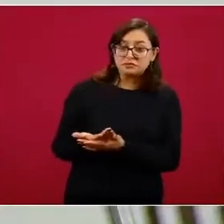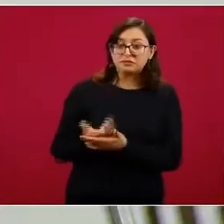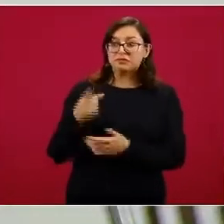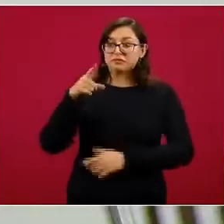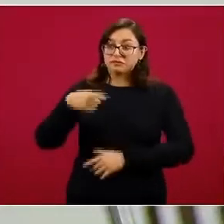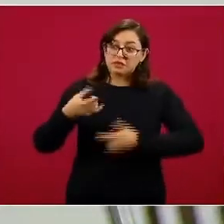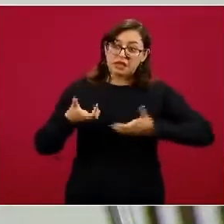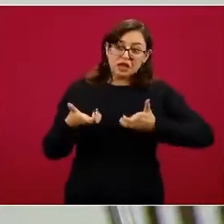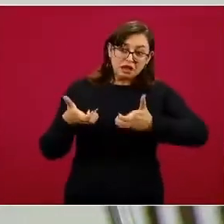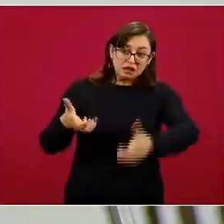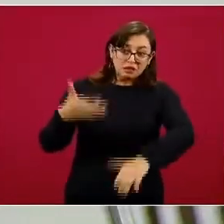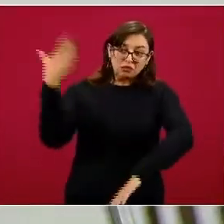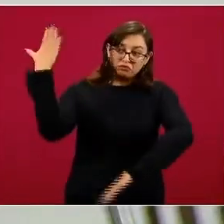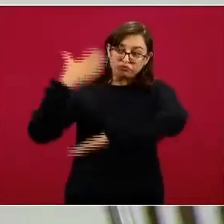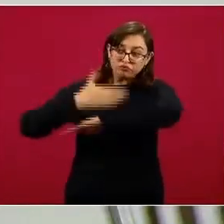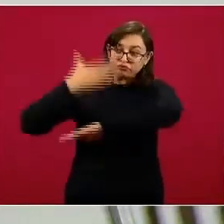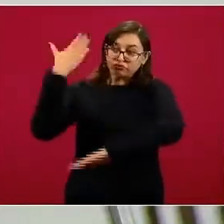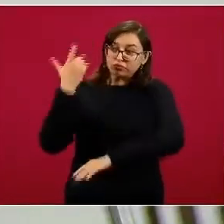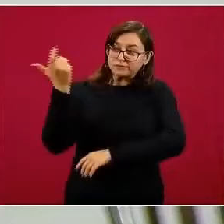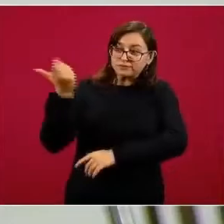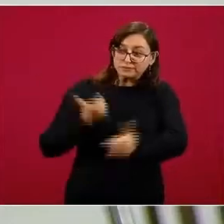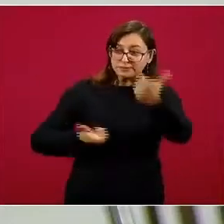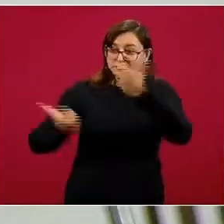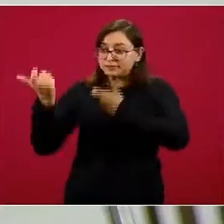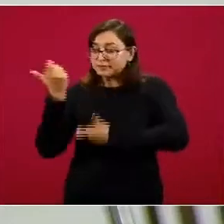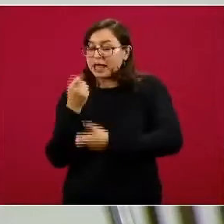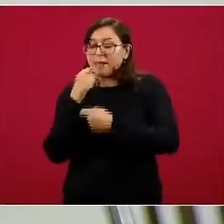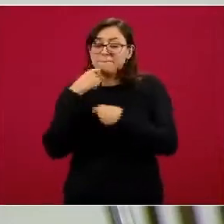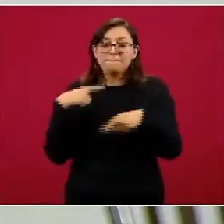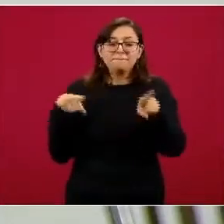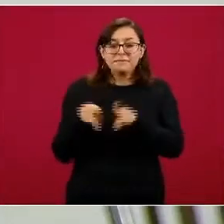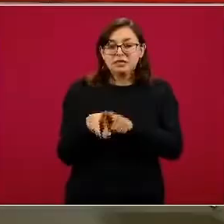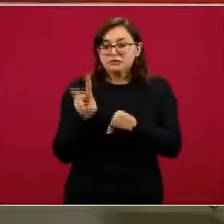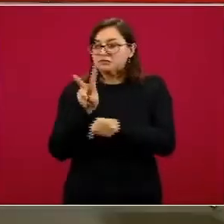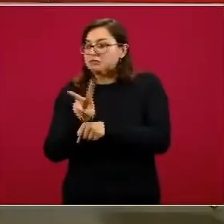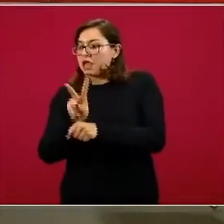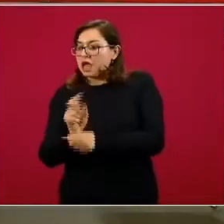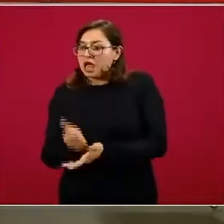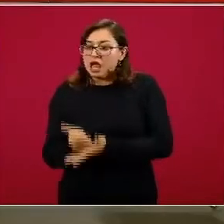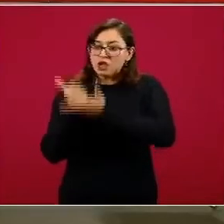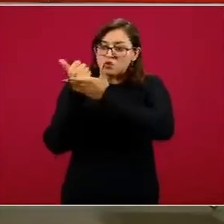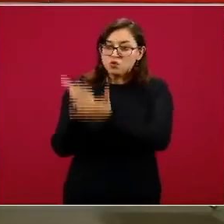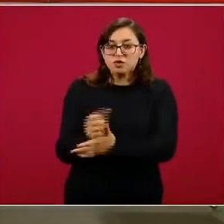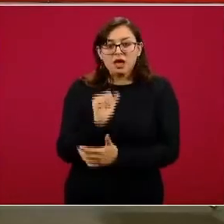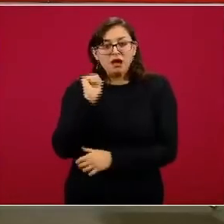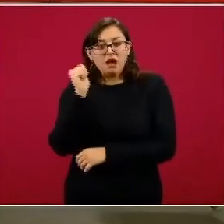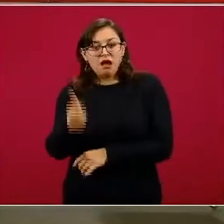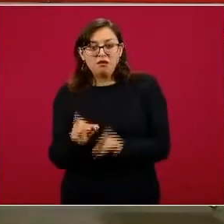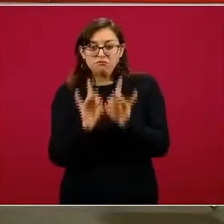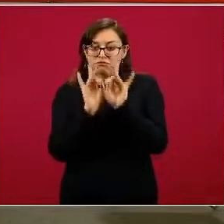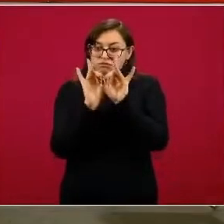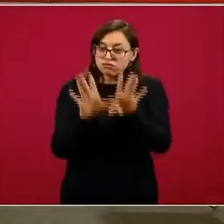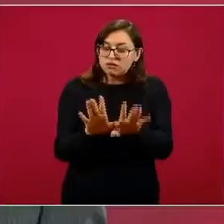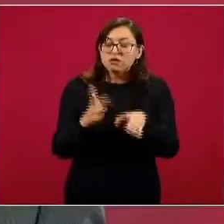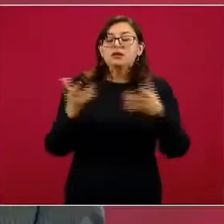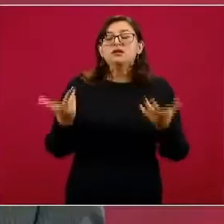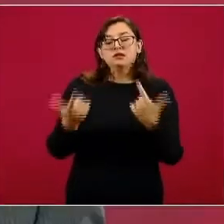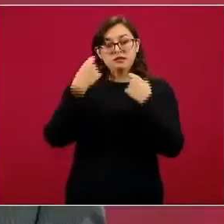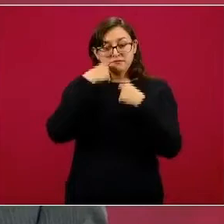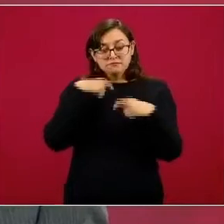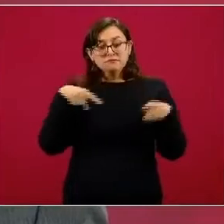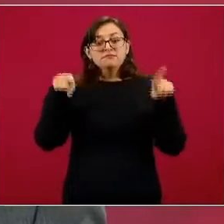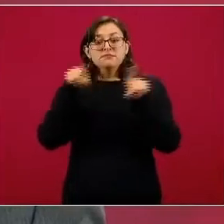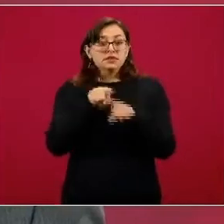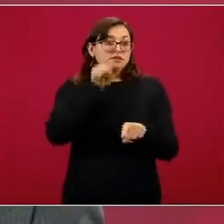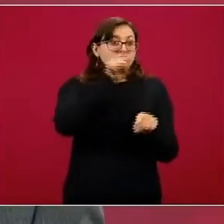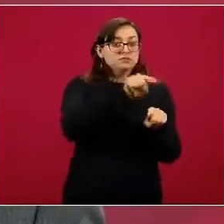nuestras autopistas, en los puntos de vigilancia y auxilio para ayudar a los viajeros en carreteras y autopistas, y aquellos que en las